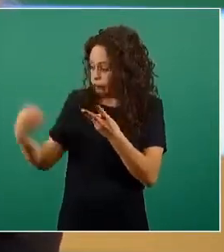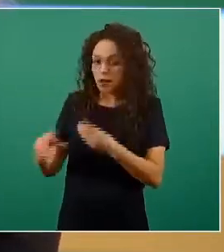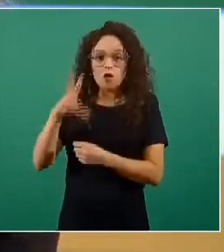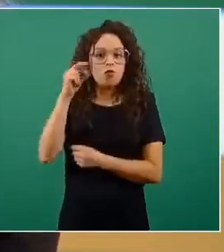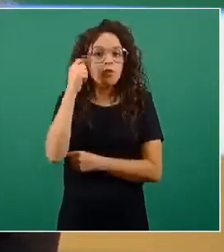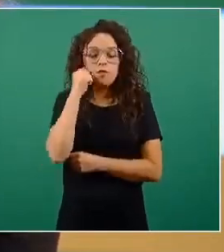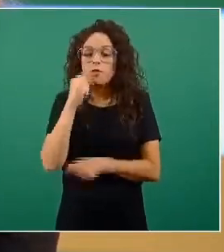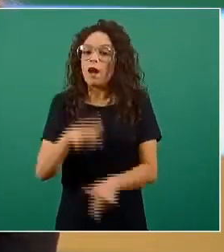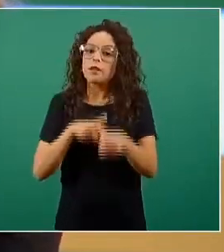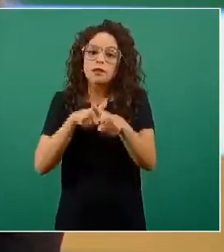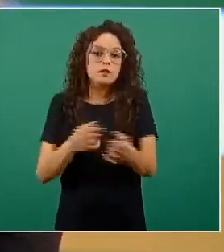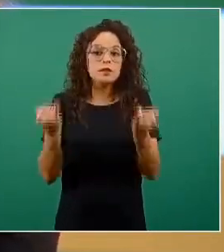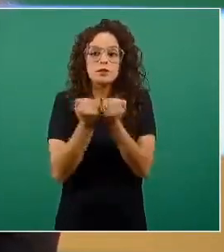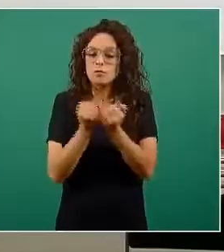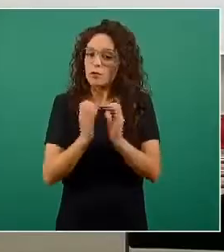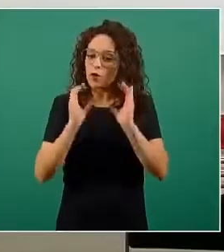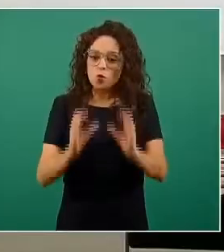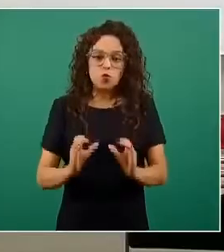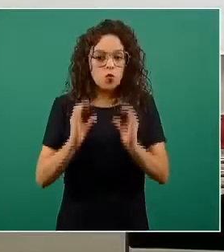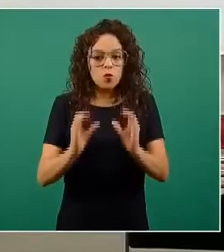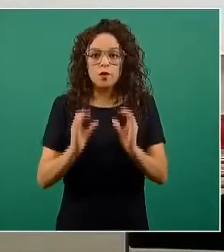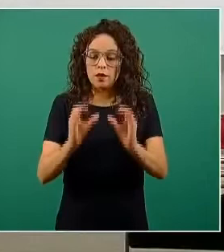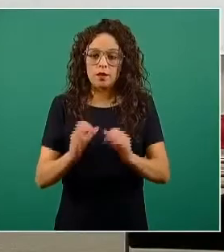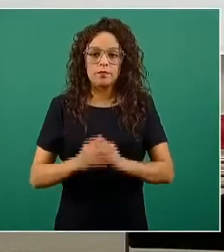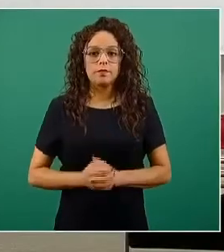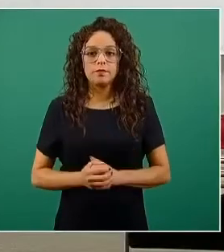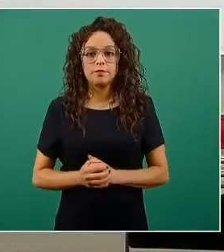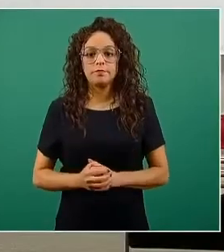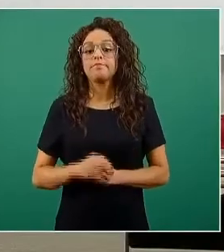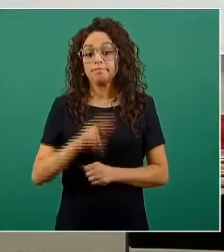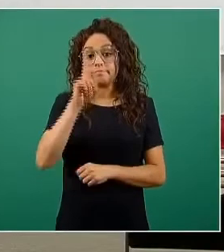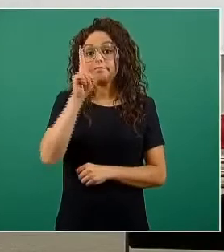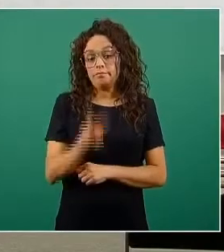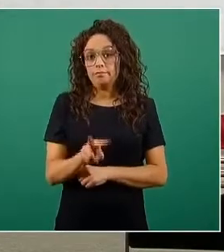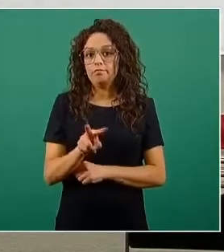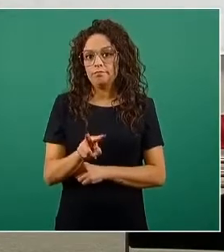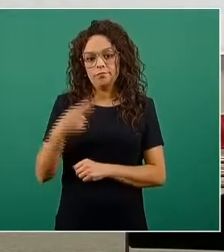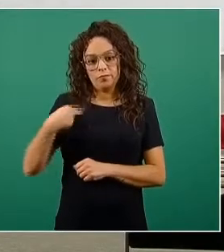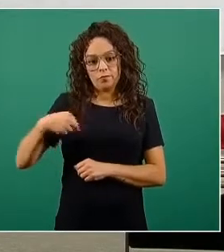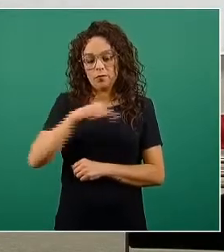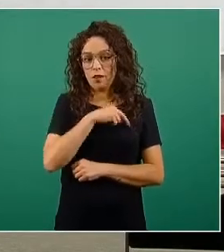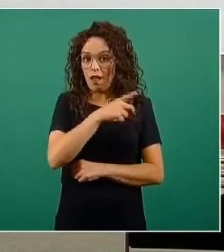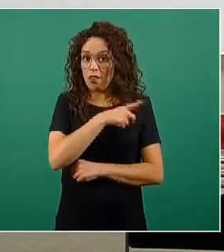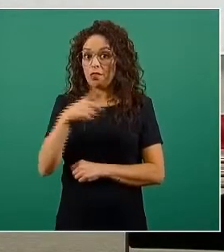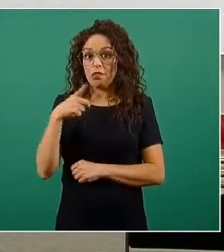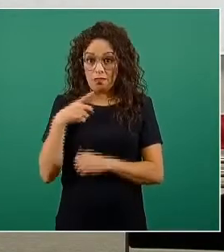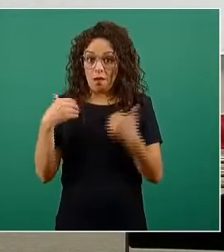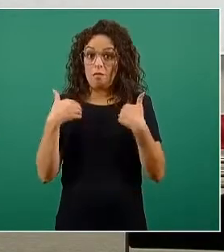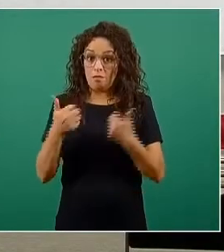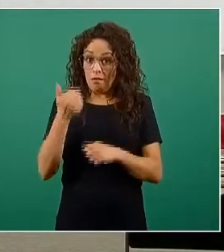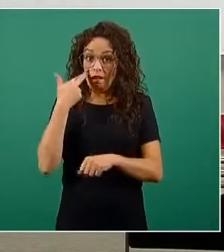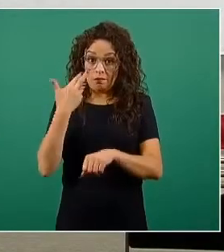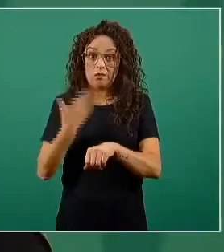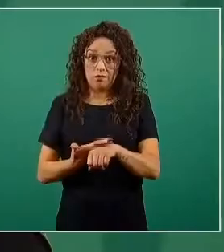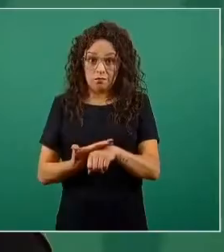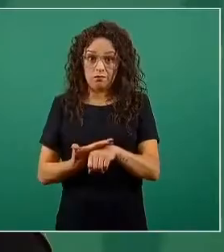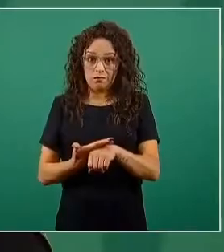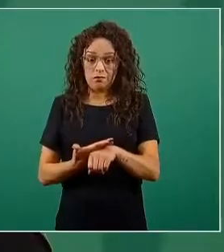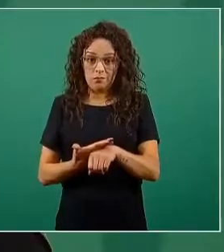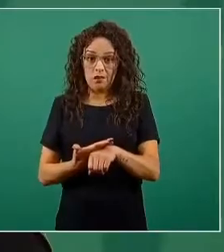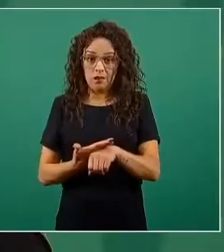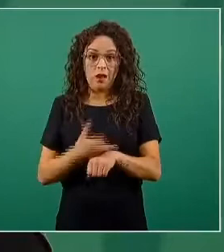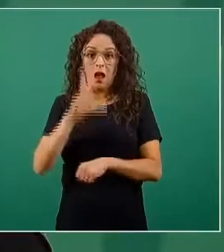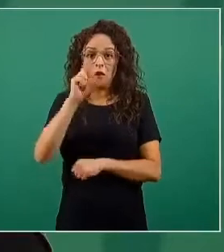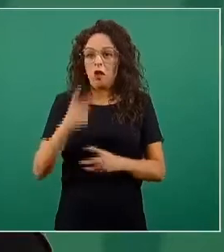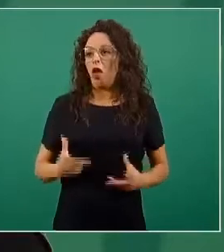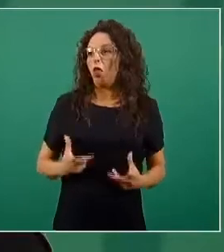con las mismas medidas, ¿no? Y sí sería muy irresponsable de nuestra parte como ciudadanos, pues volcarnos a las calles, ¿no? A sabiendas